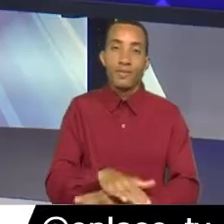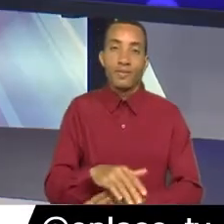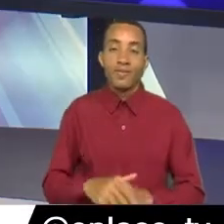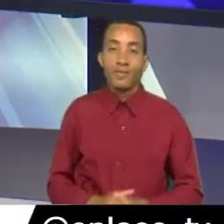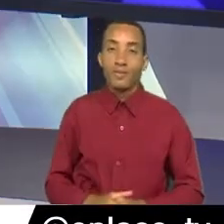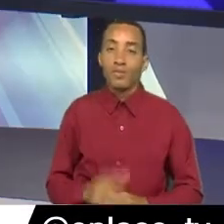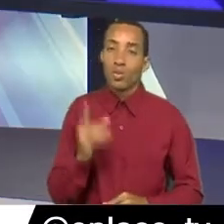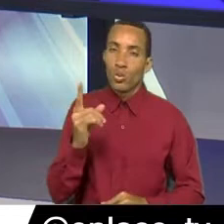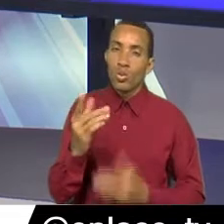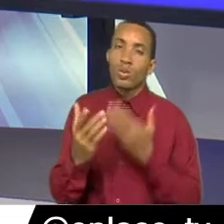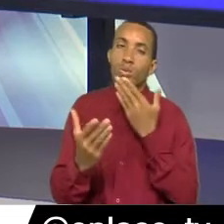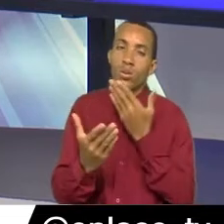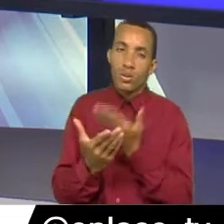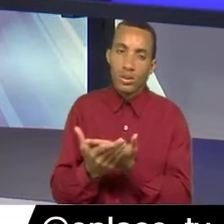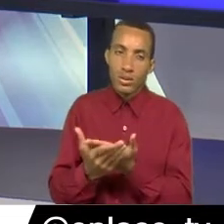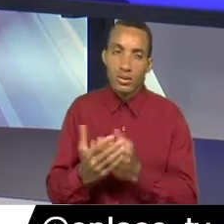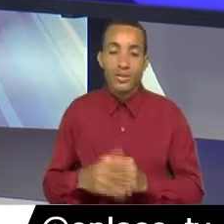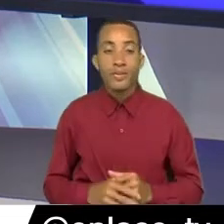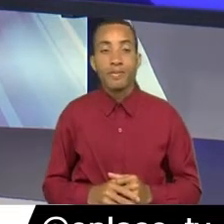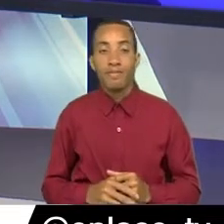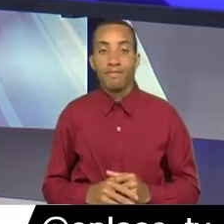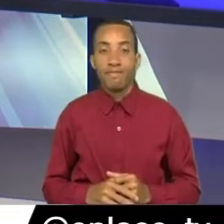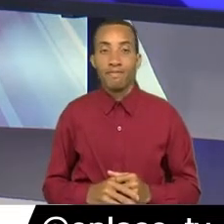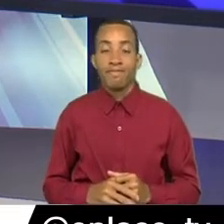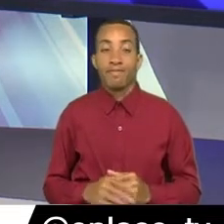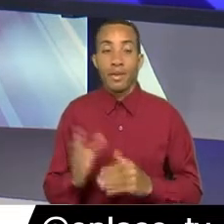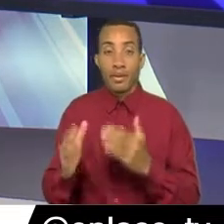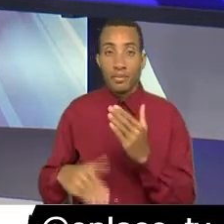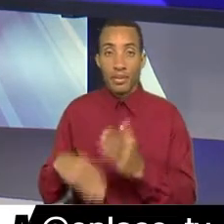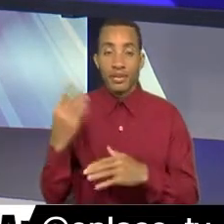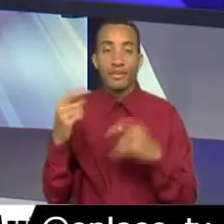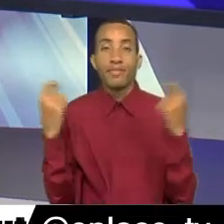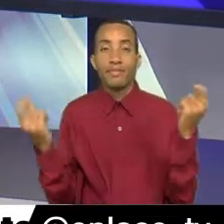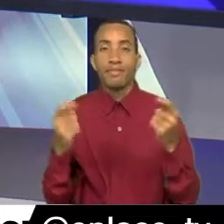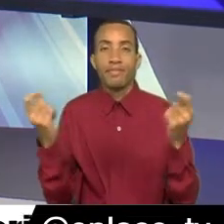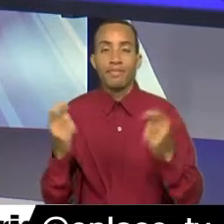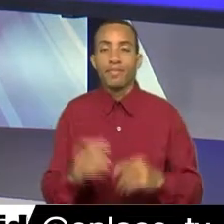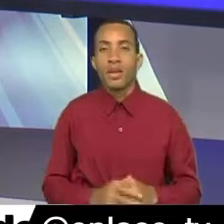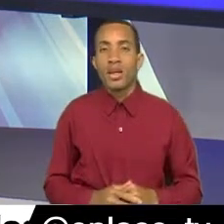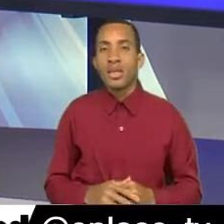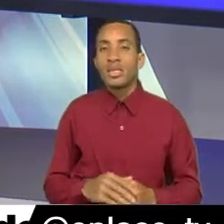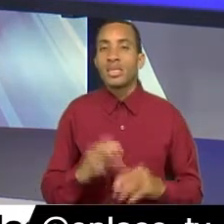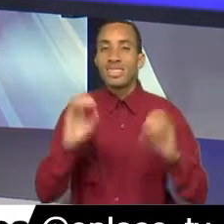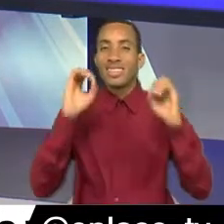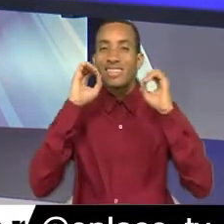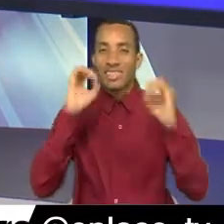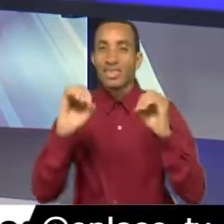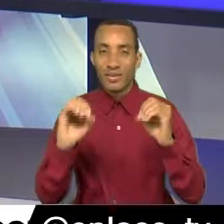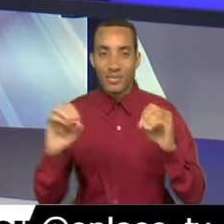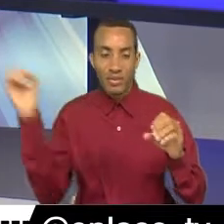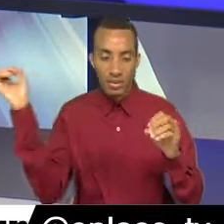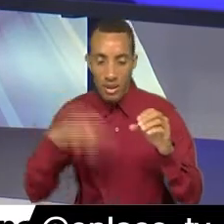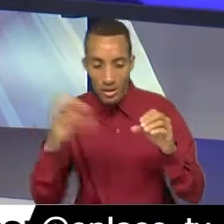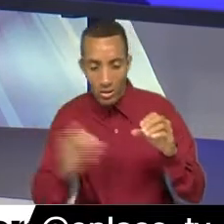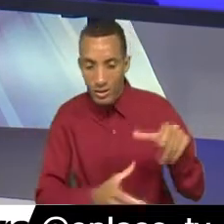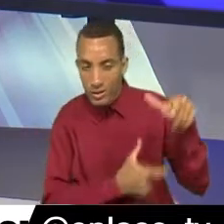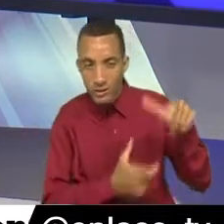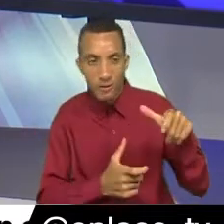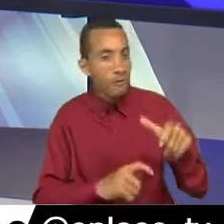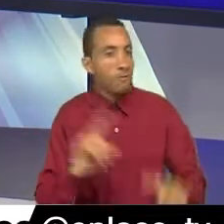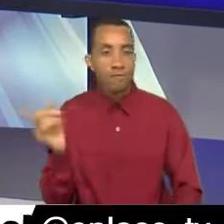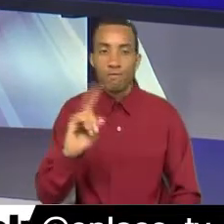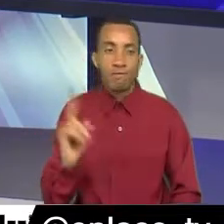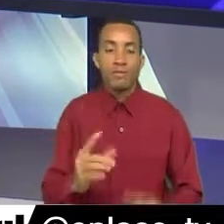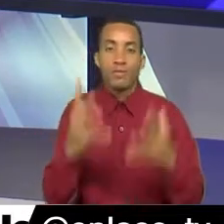Gracias, Neila. Muy buenas tardes. Inició campaña Cero Basuras en mi ciudad. La Secretaría de Medio Ambiente lidera esta iniciativa que busca recuperar